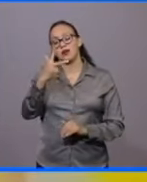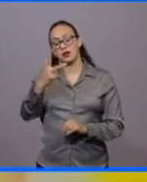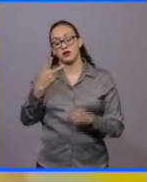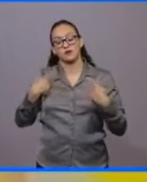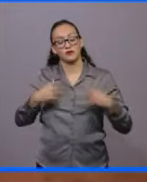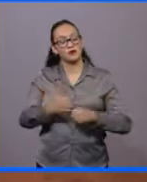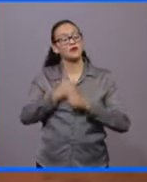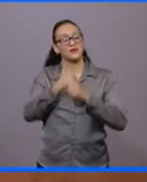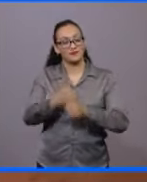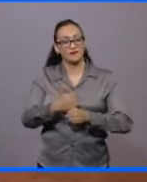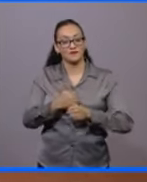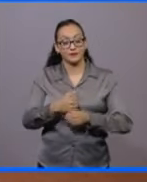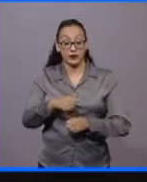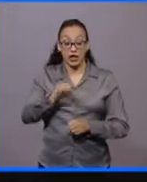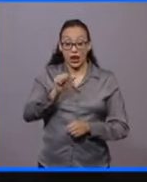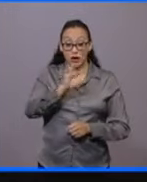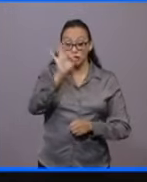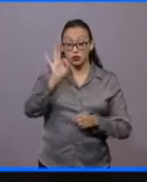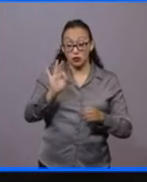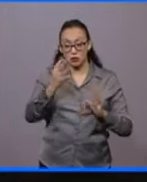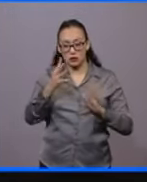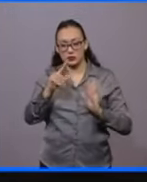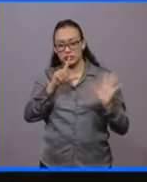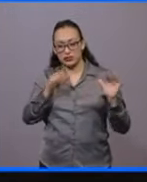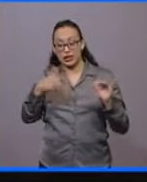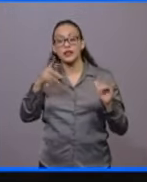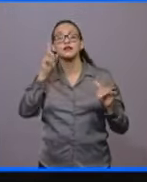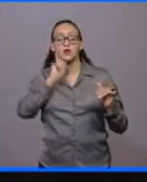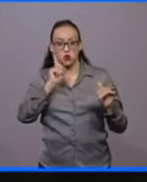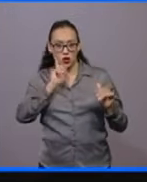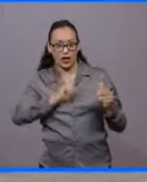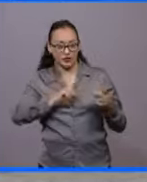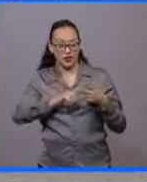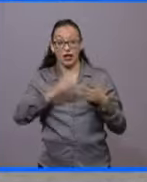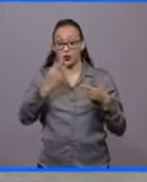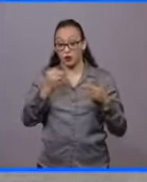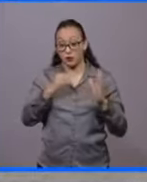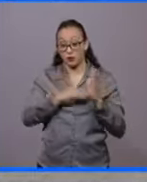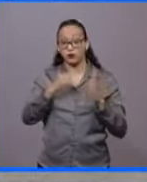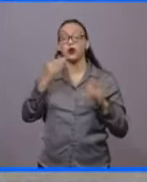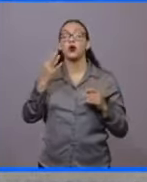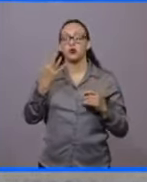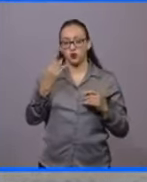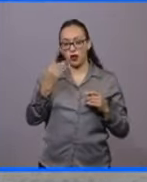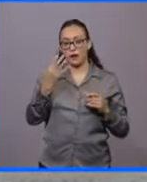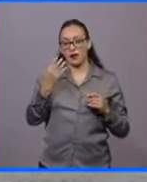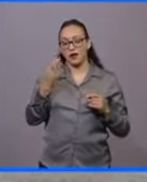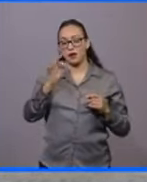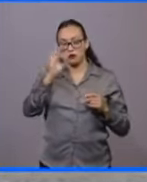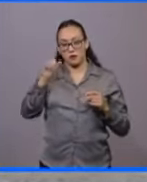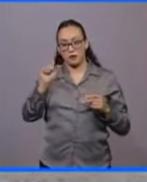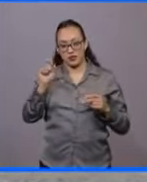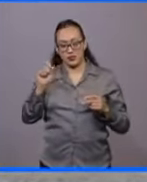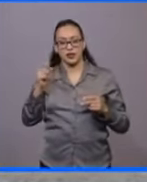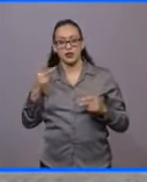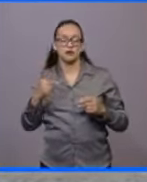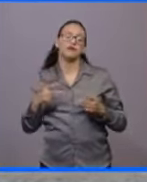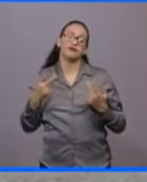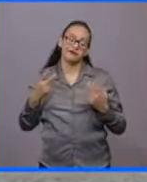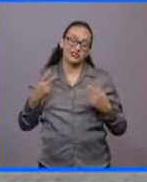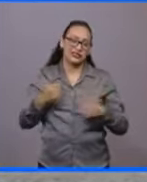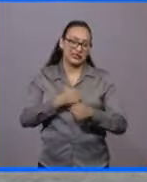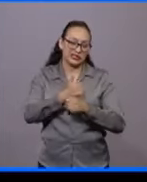6.398 víctimas. El 11%, es decir, 715 fueron mujeres. El 9.9% de ellas, en 22 casos, sufrieron